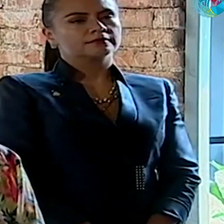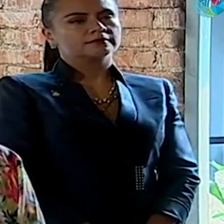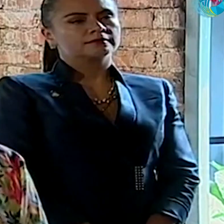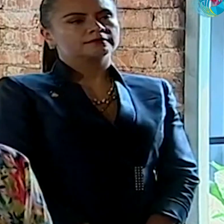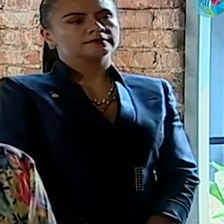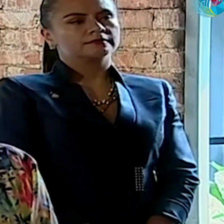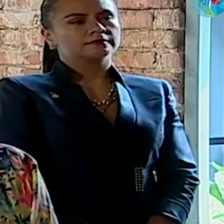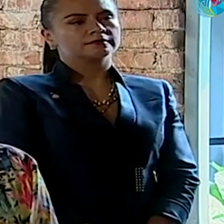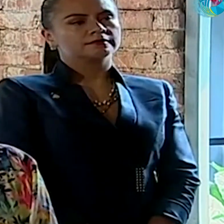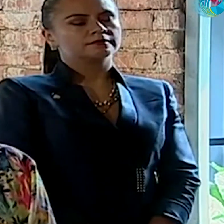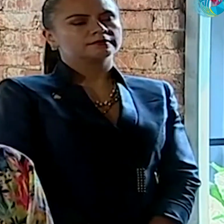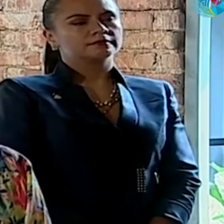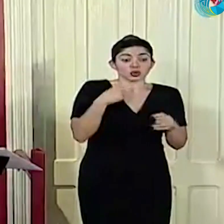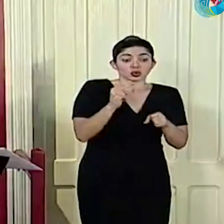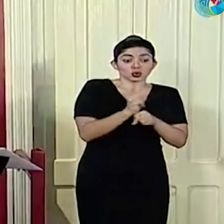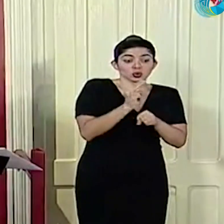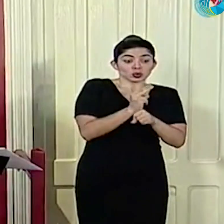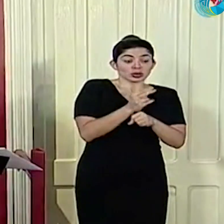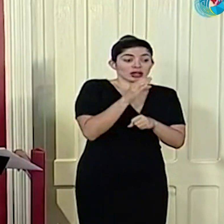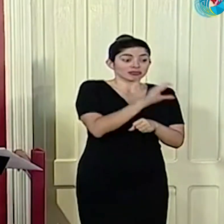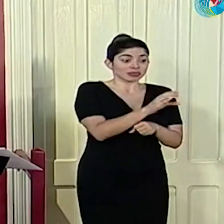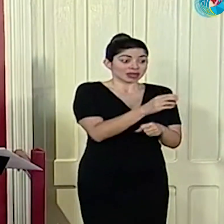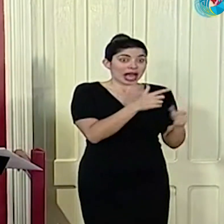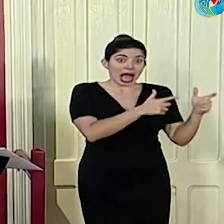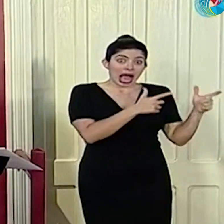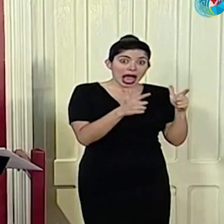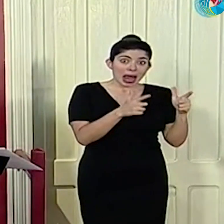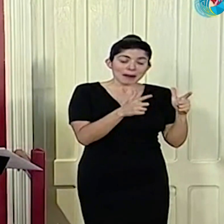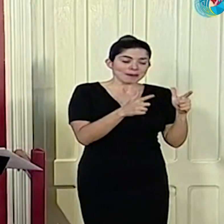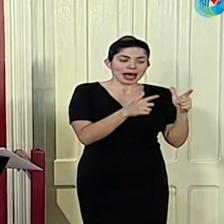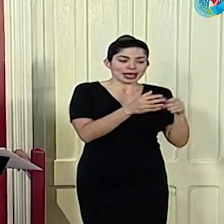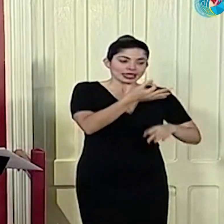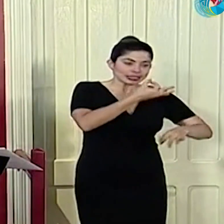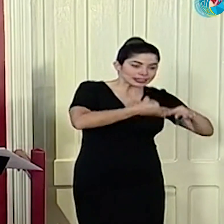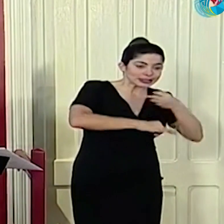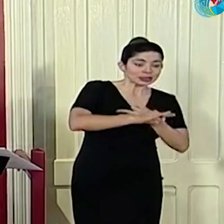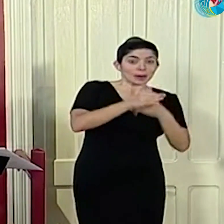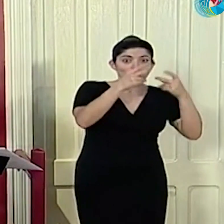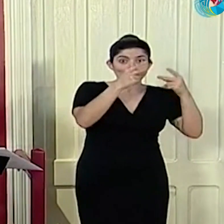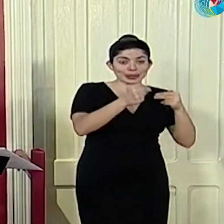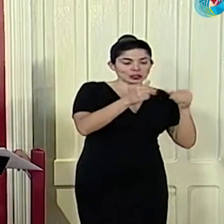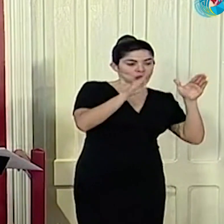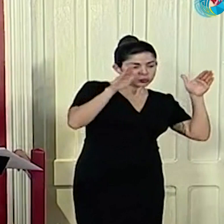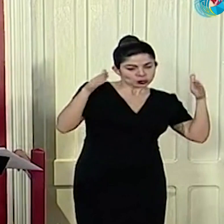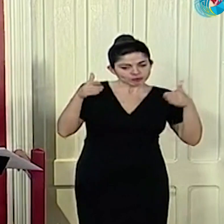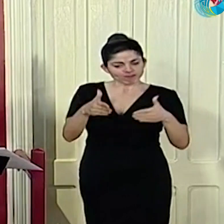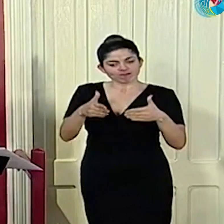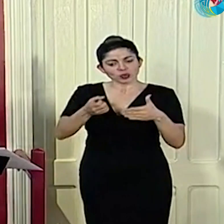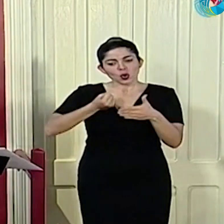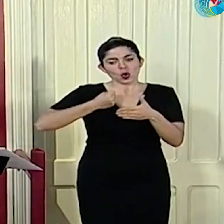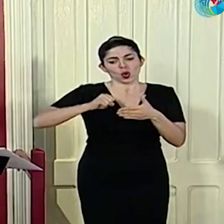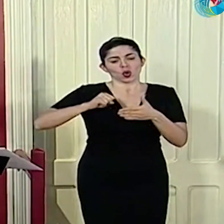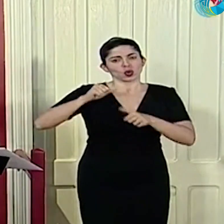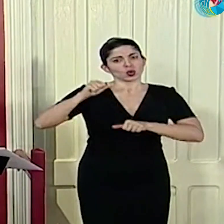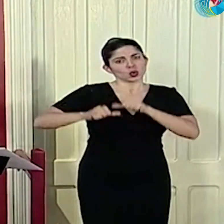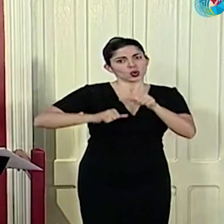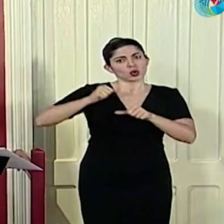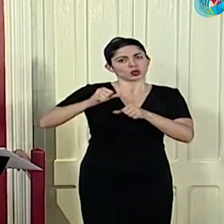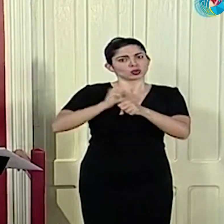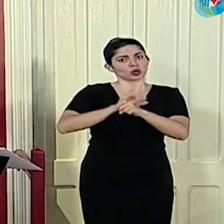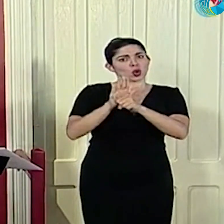de dólares que dedicamos a las armas para desviar ese presupuesto contra la lucha